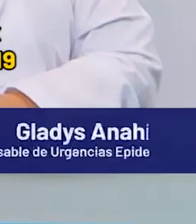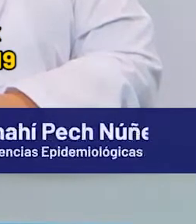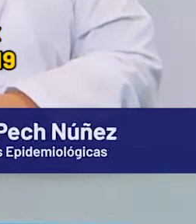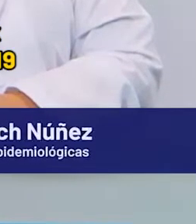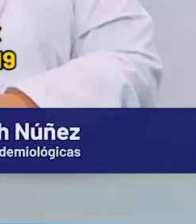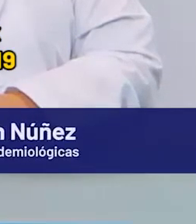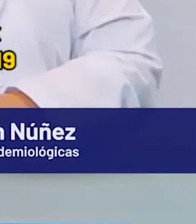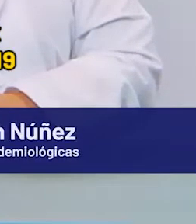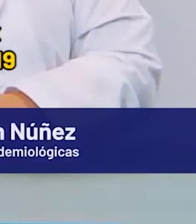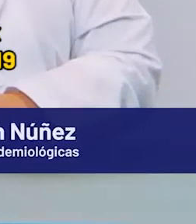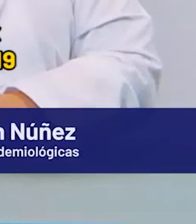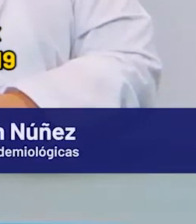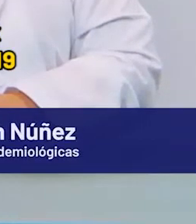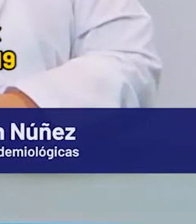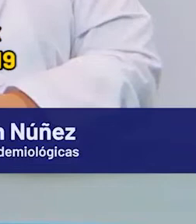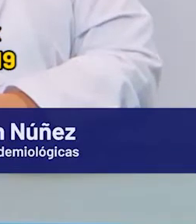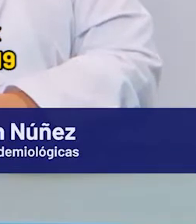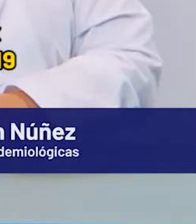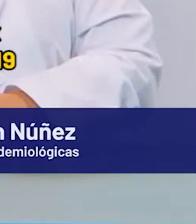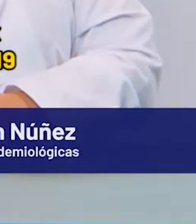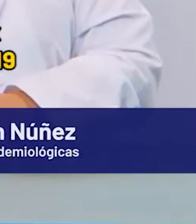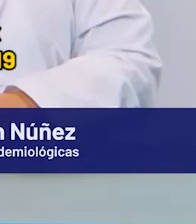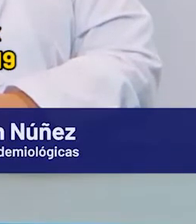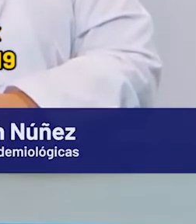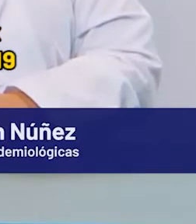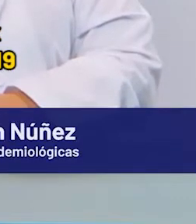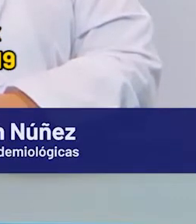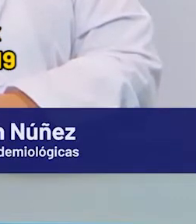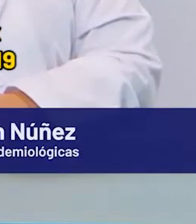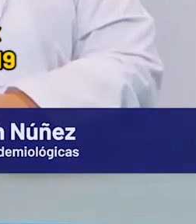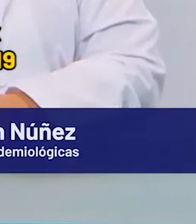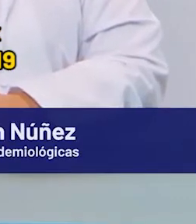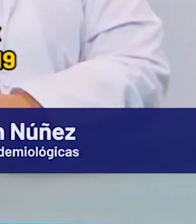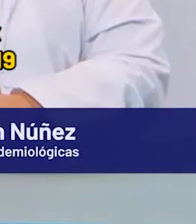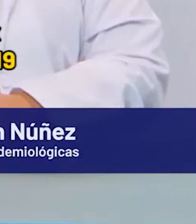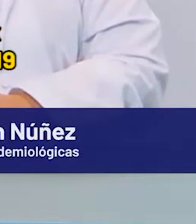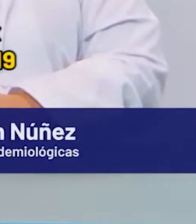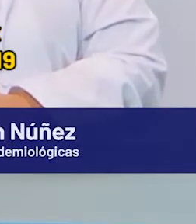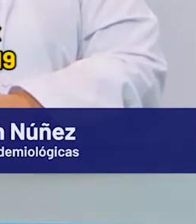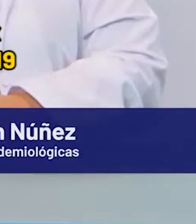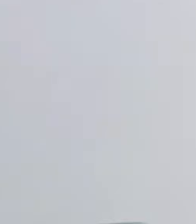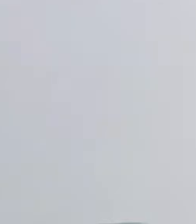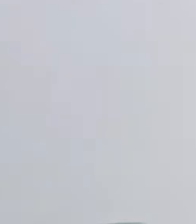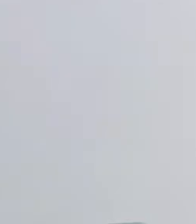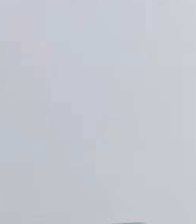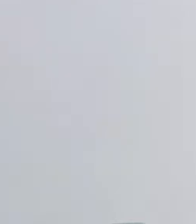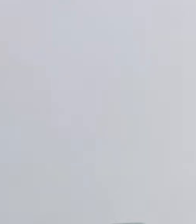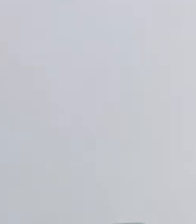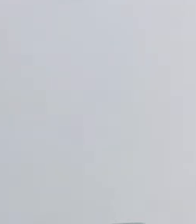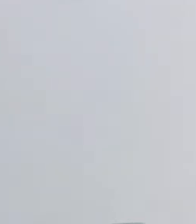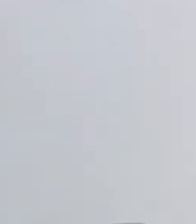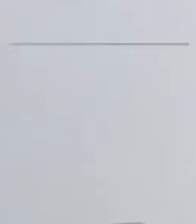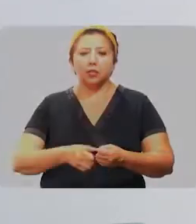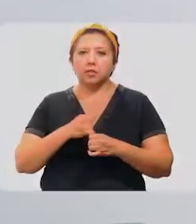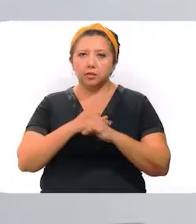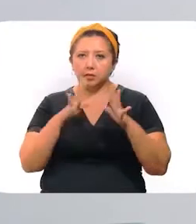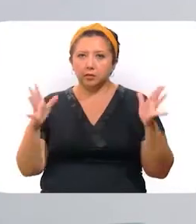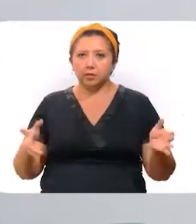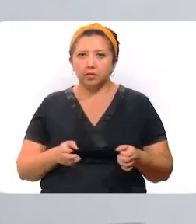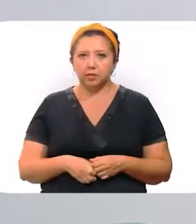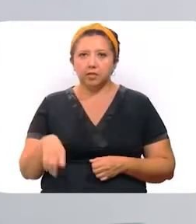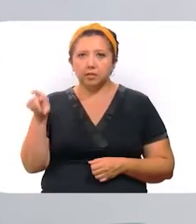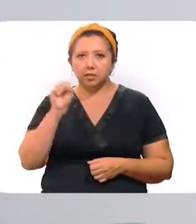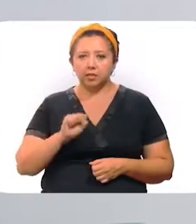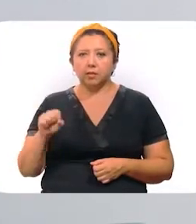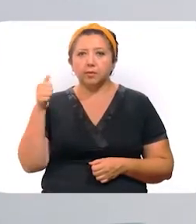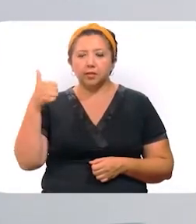Buenas tardes. Nos disponemos a dar el parte médico relacionado con el COVID-19 en Yucatán. Adelante, doctora Anaí. Gracias, doctora. Buenas tardes. Este es el parte médico